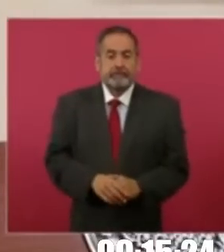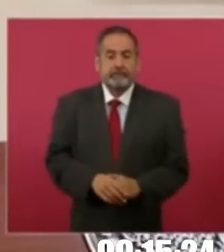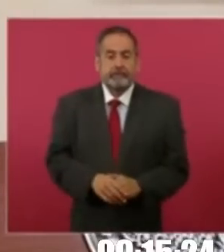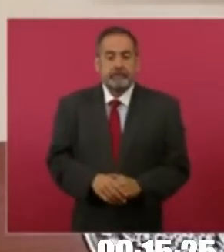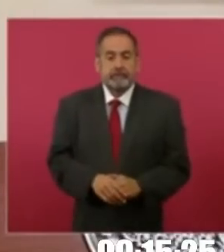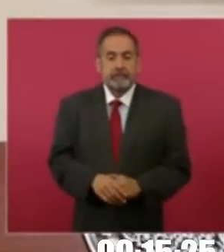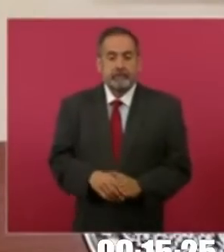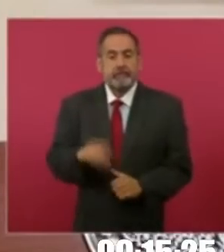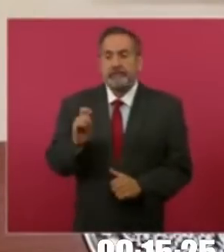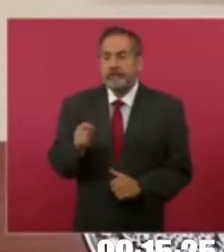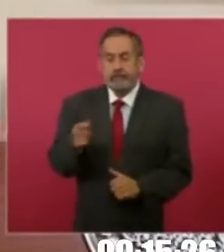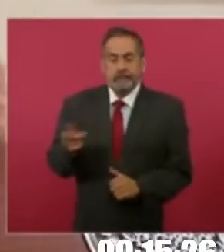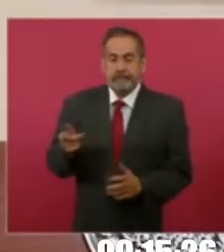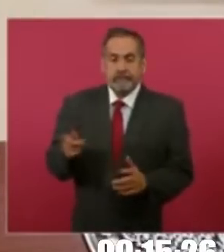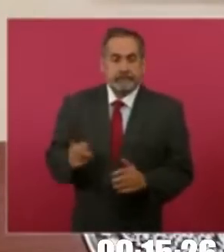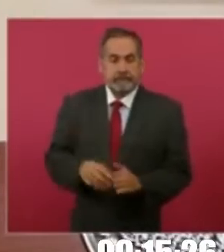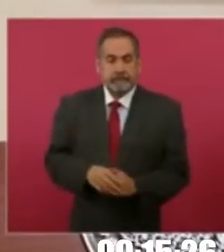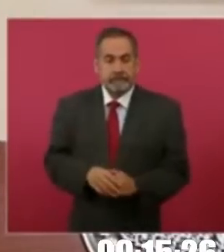porque